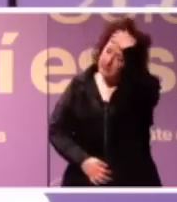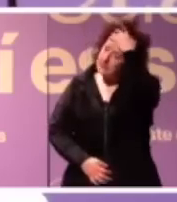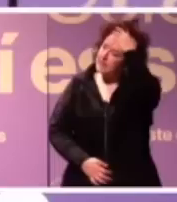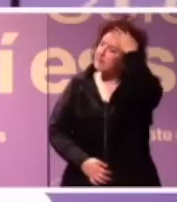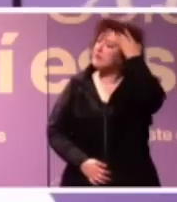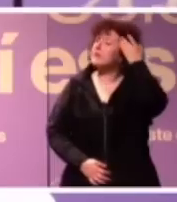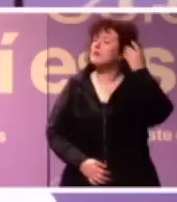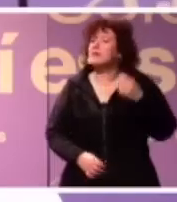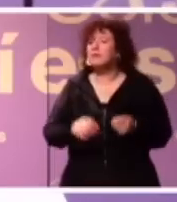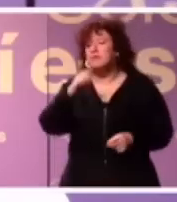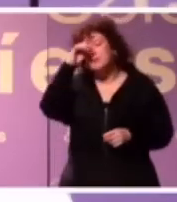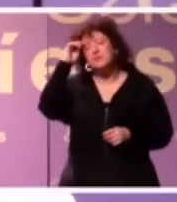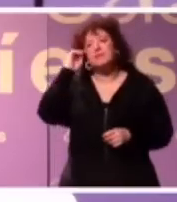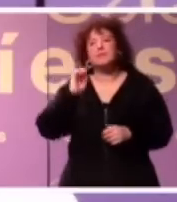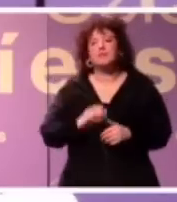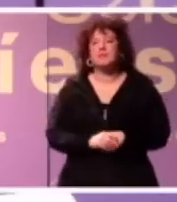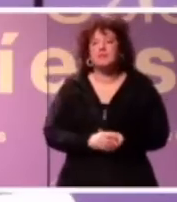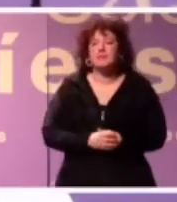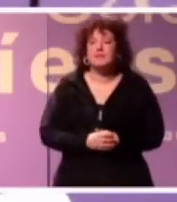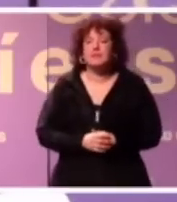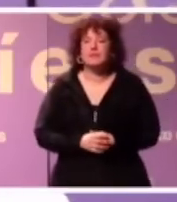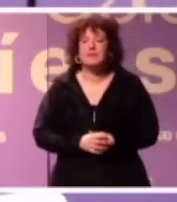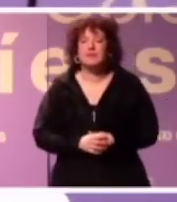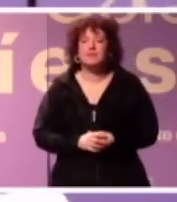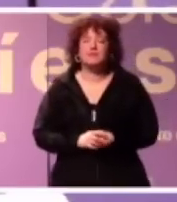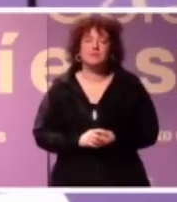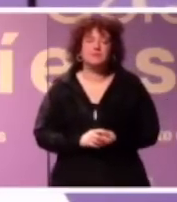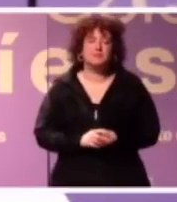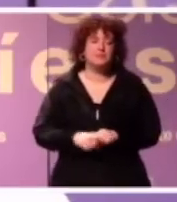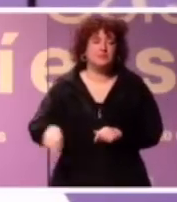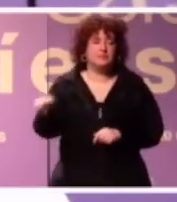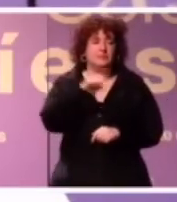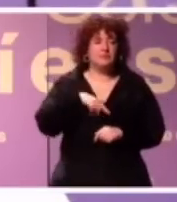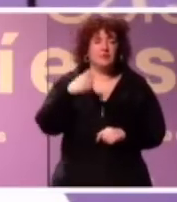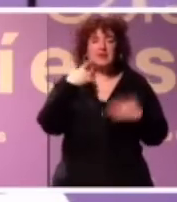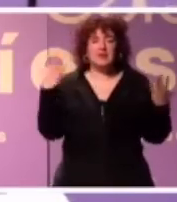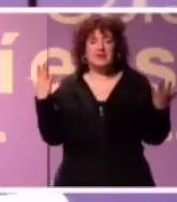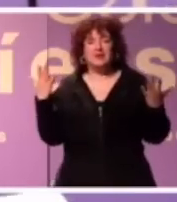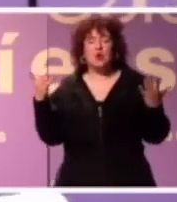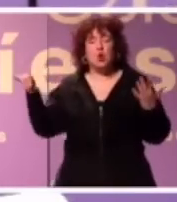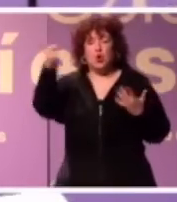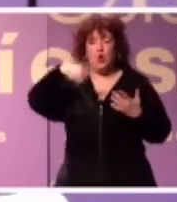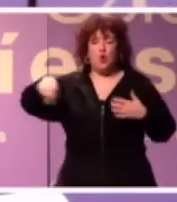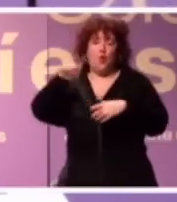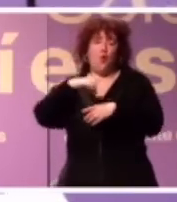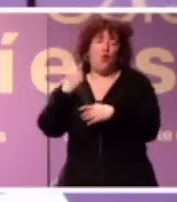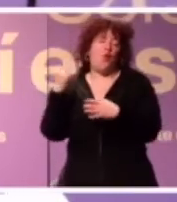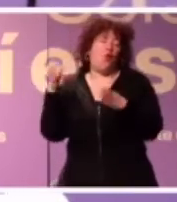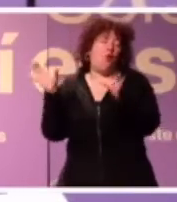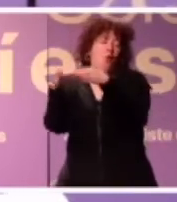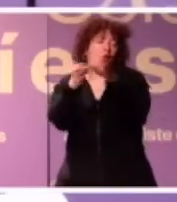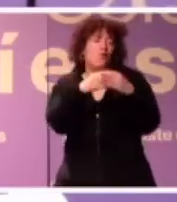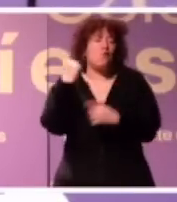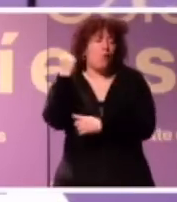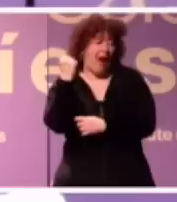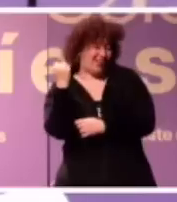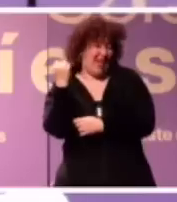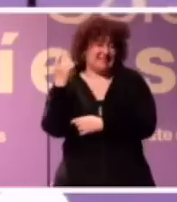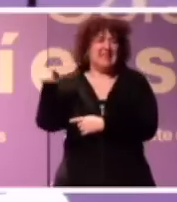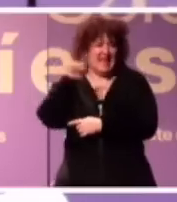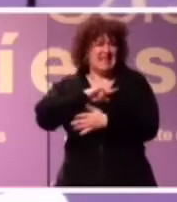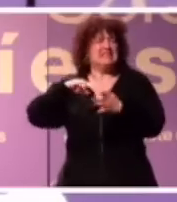cuando todas estas fuerzas que siempre han estado a favor de este sistema